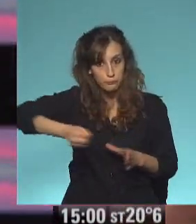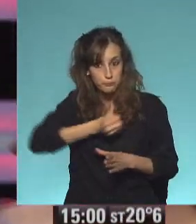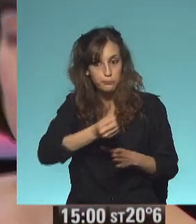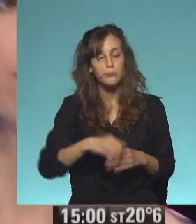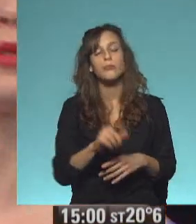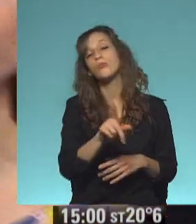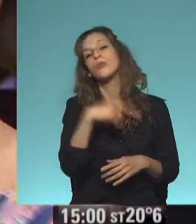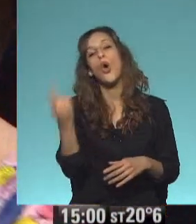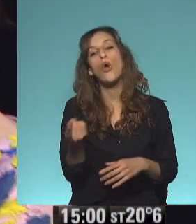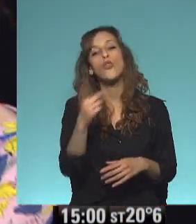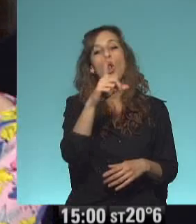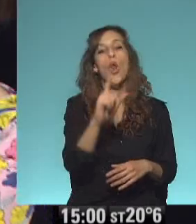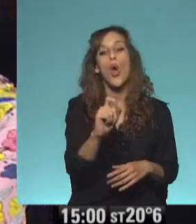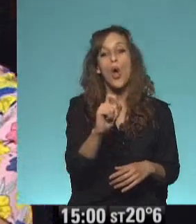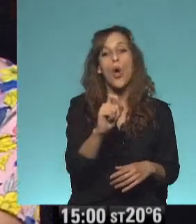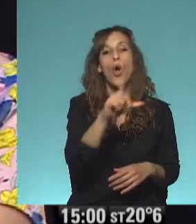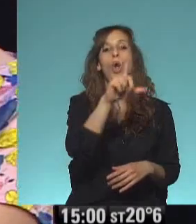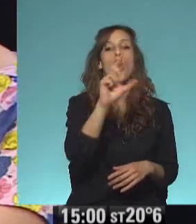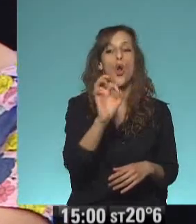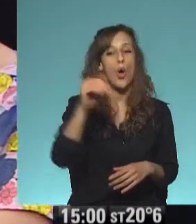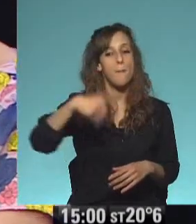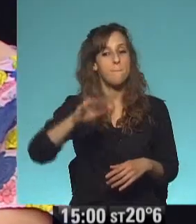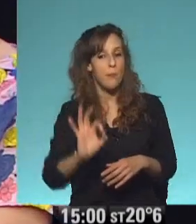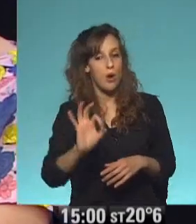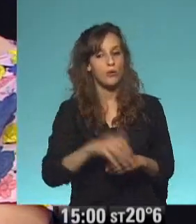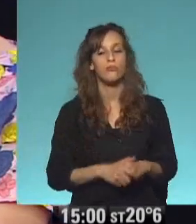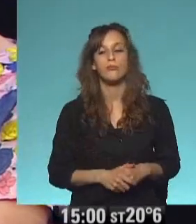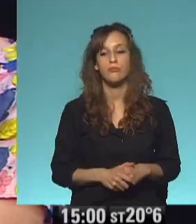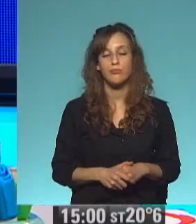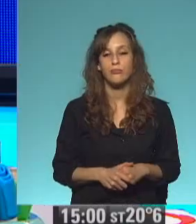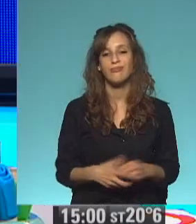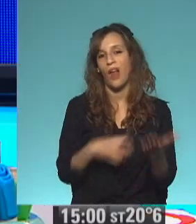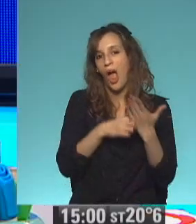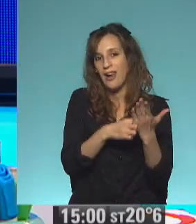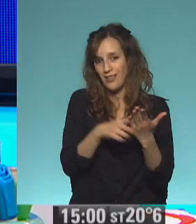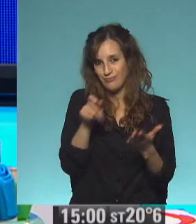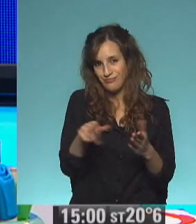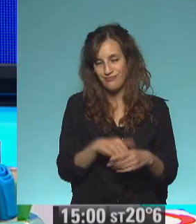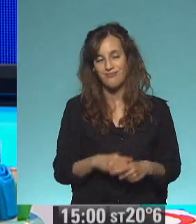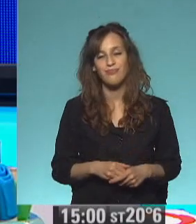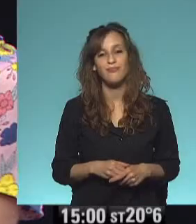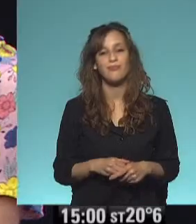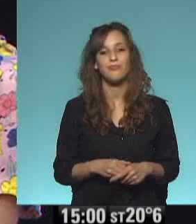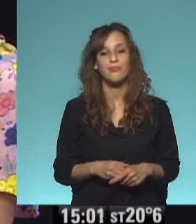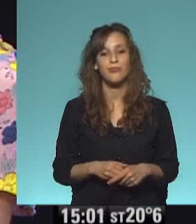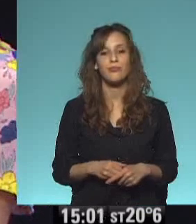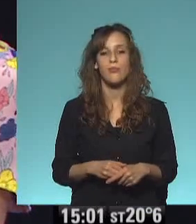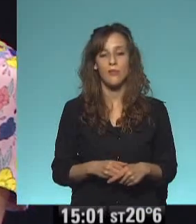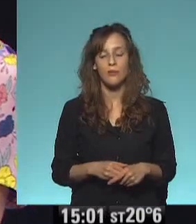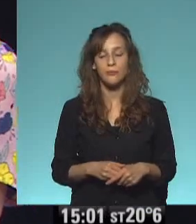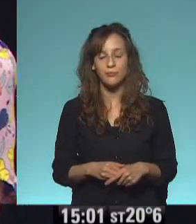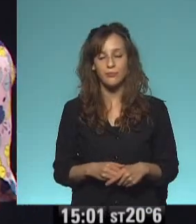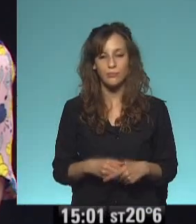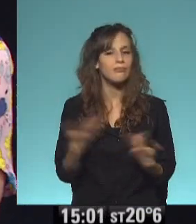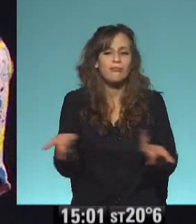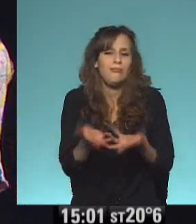bien. Y otra que empiece como lobo. Lomo. Lomo. Lomo. Todo con comida. O loma. Bien. Loma.